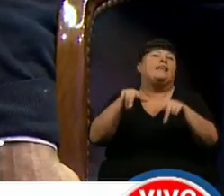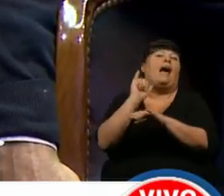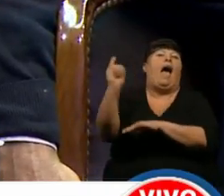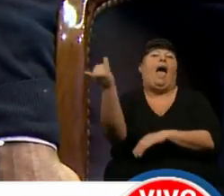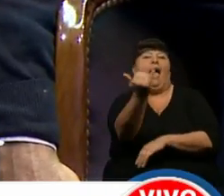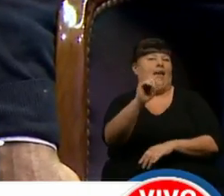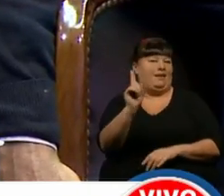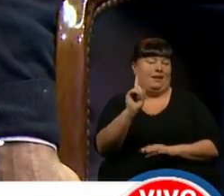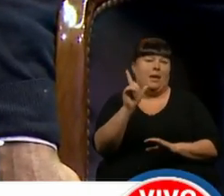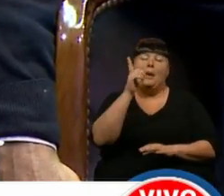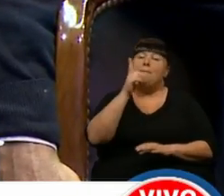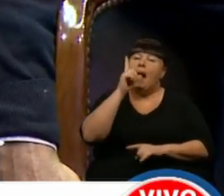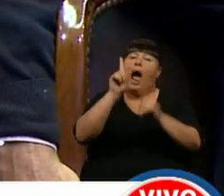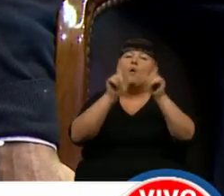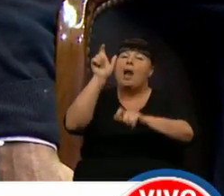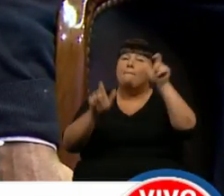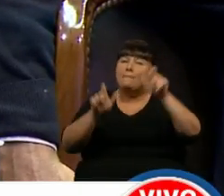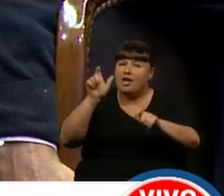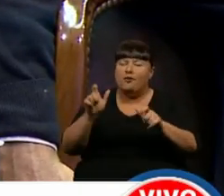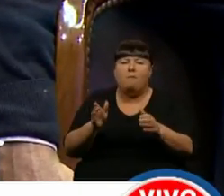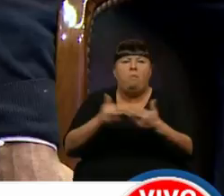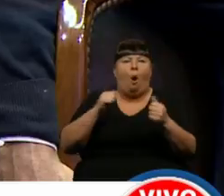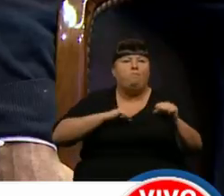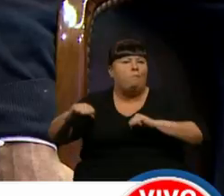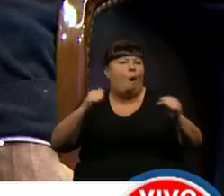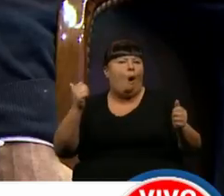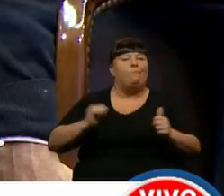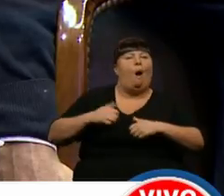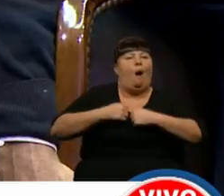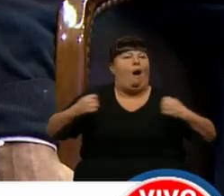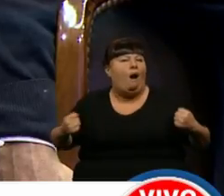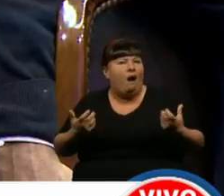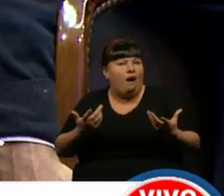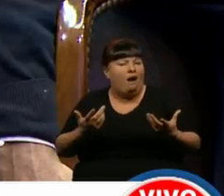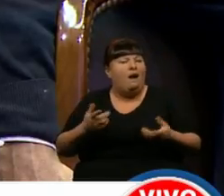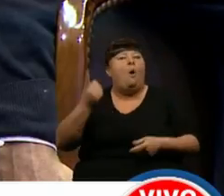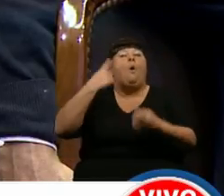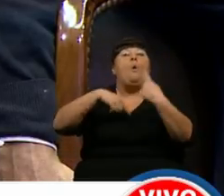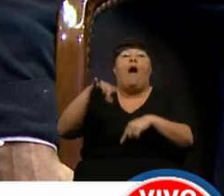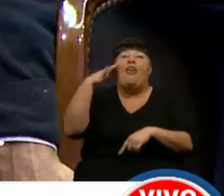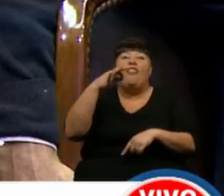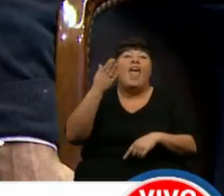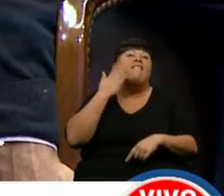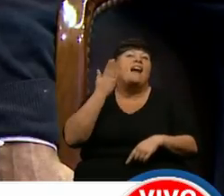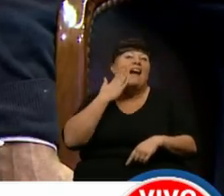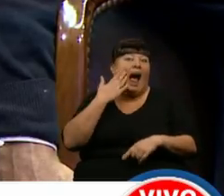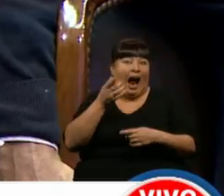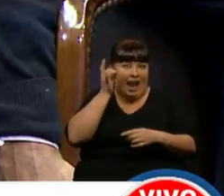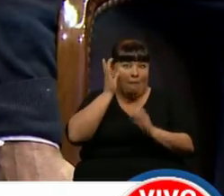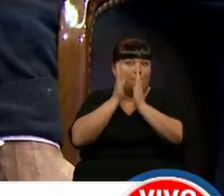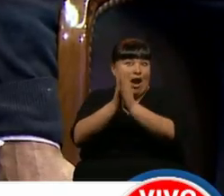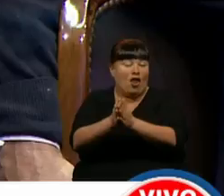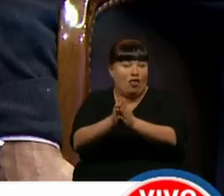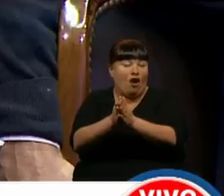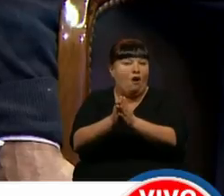decir pero parece que hay gente que rápido para los empujones y para matonear y cuando tiene que poner lo que hay que poner y dar la cara